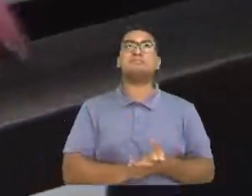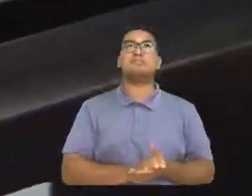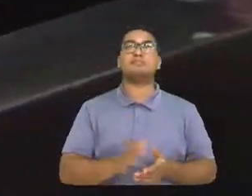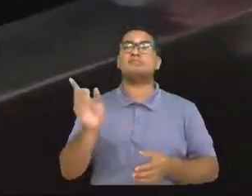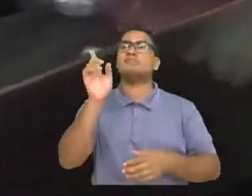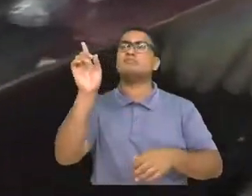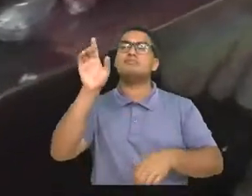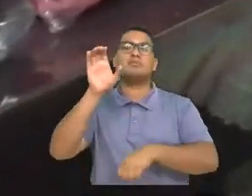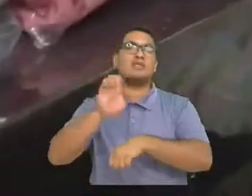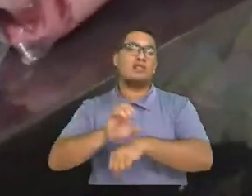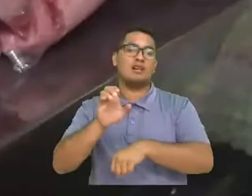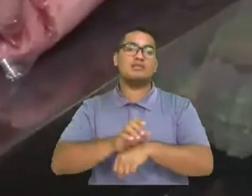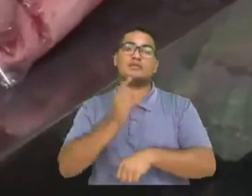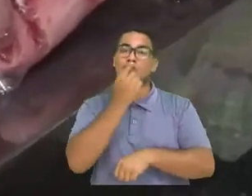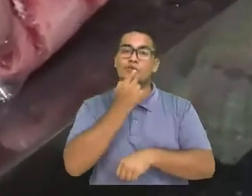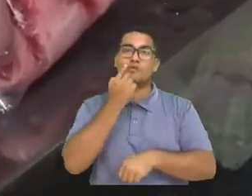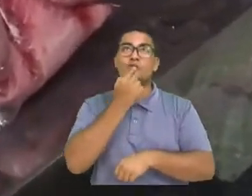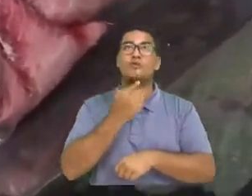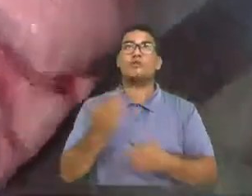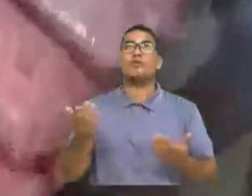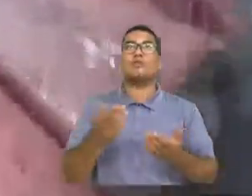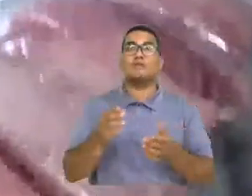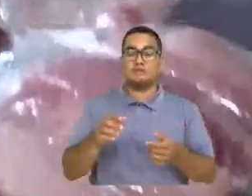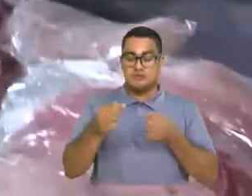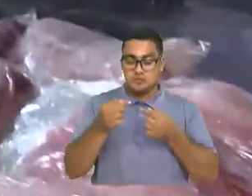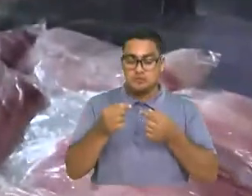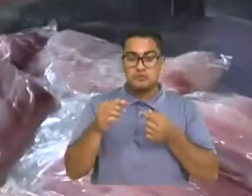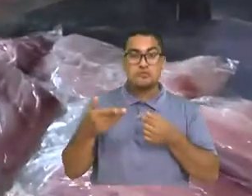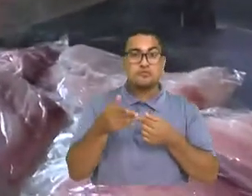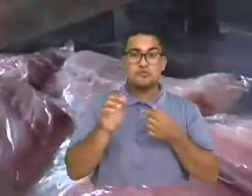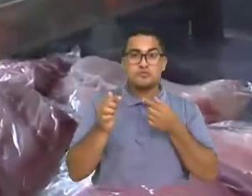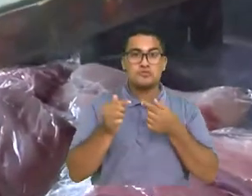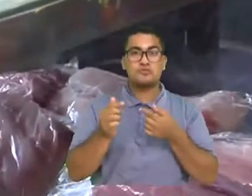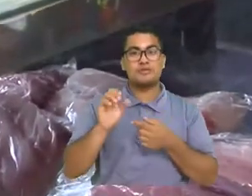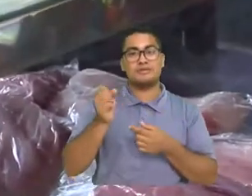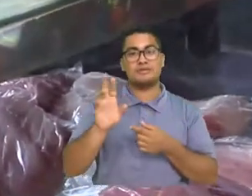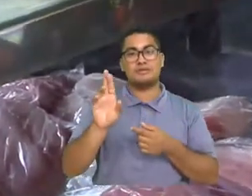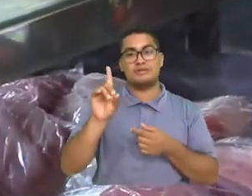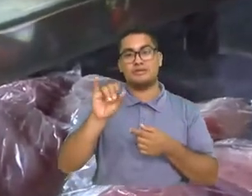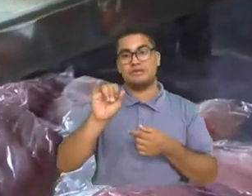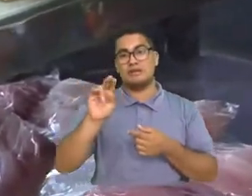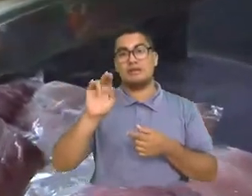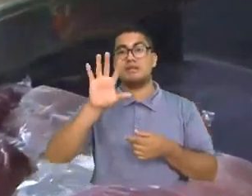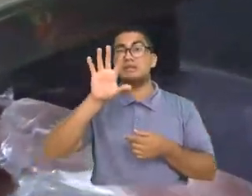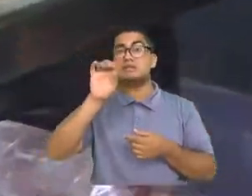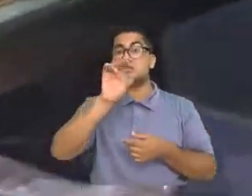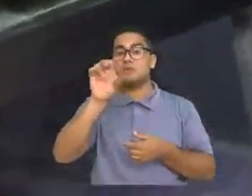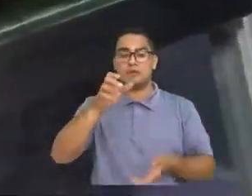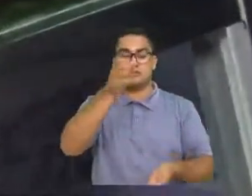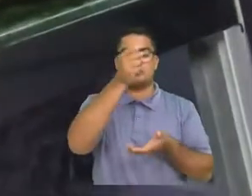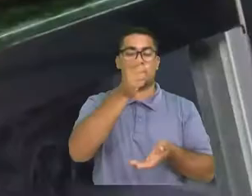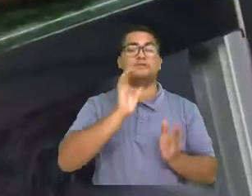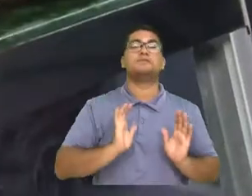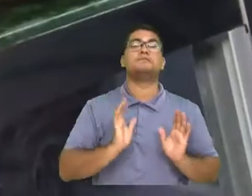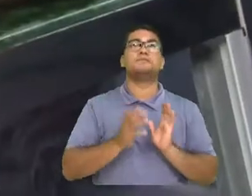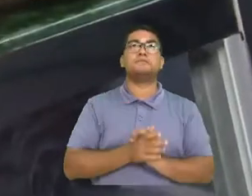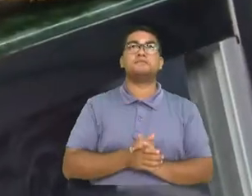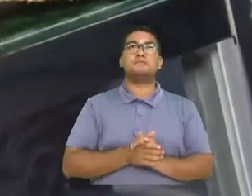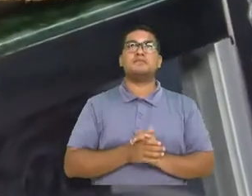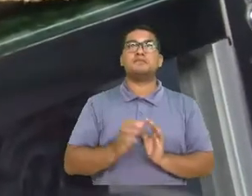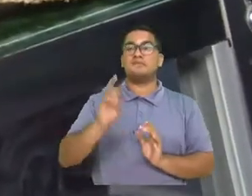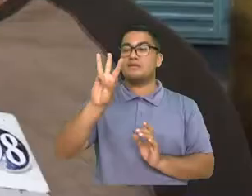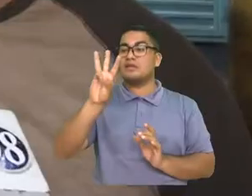Esa es sardina, es agua dulce. ¿Y eso cuánto cuesta? 50 la bolsa. Esto, a 30